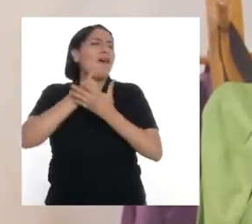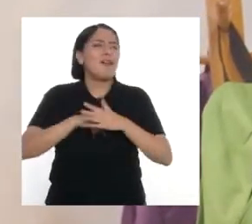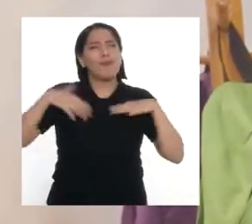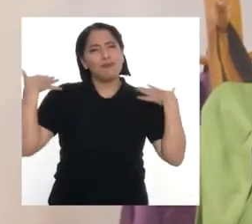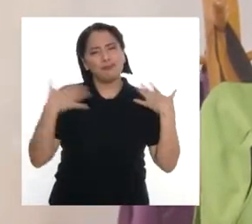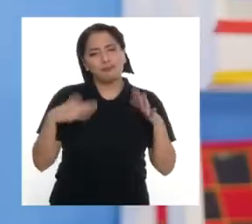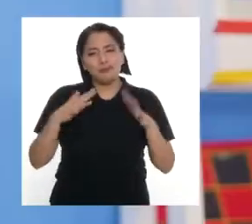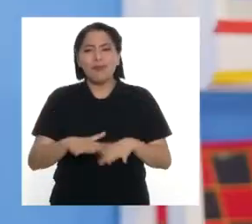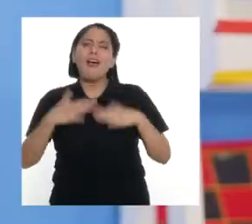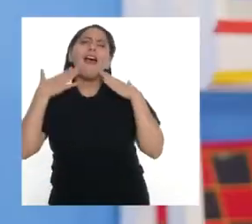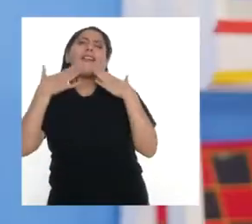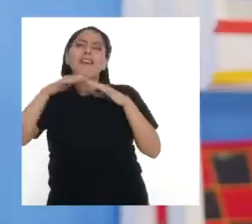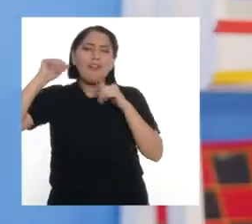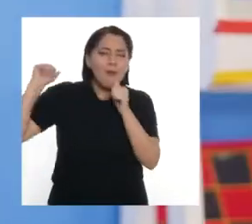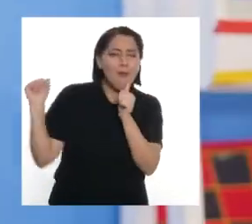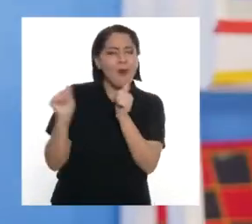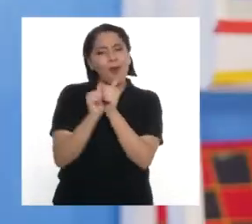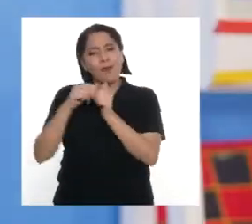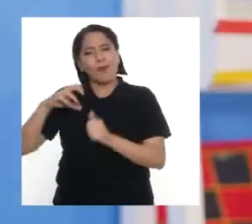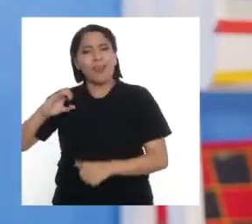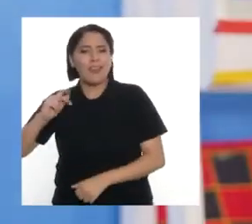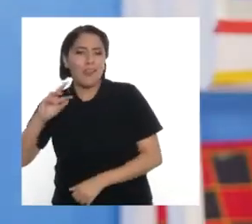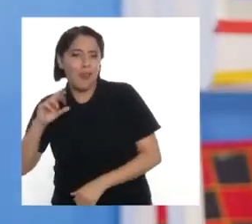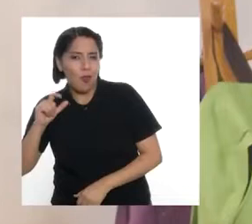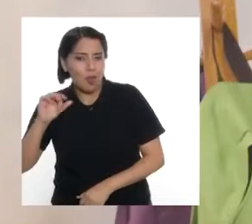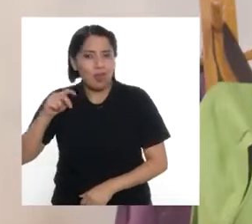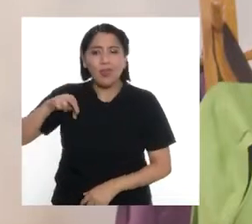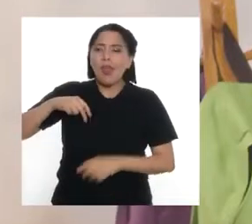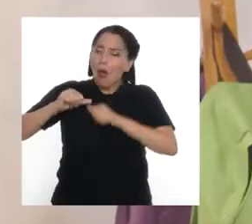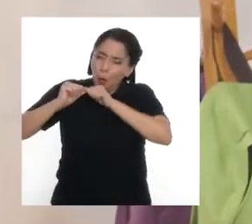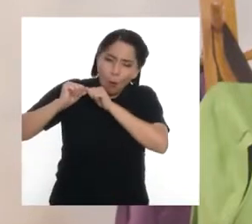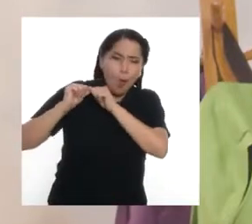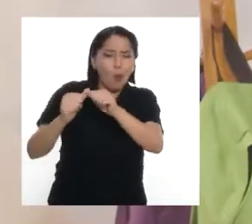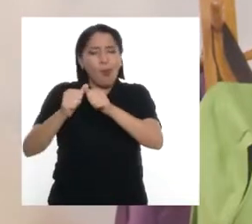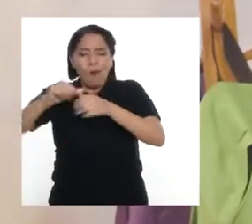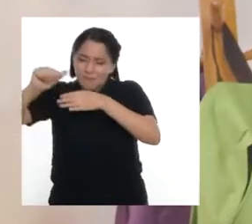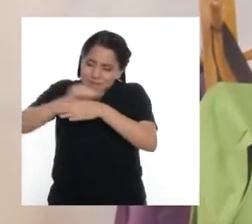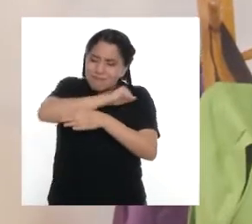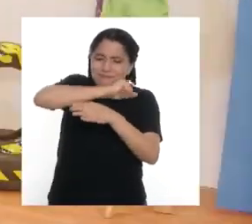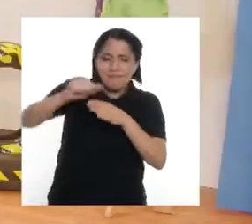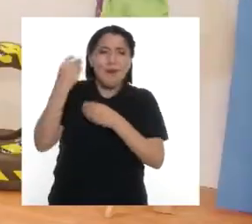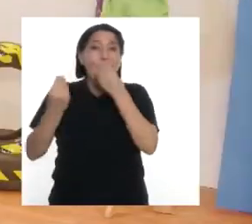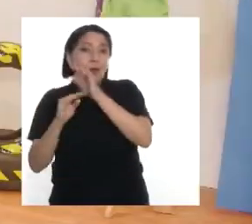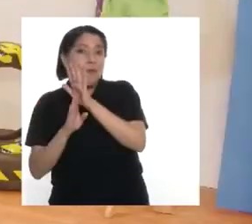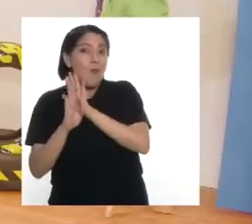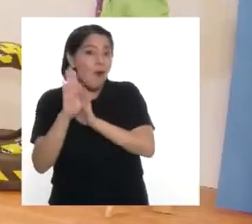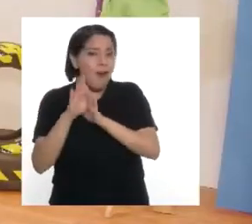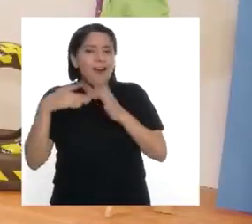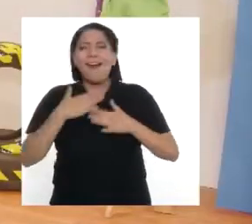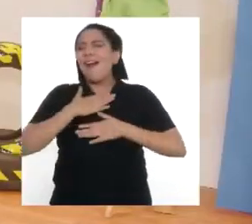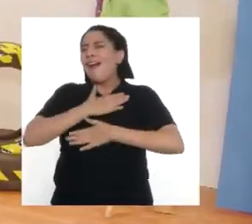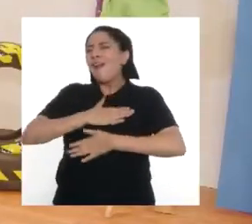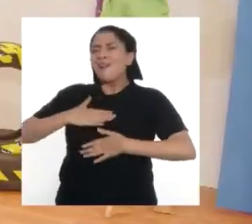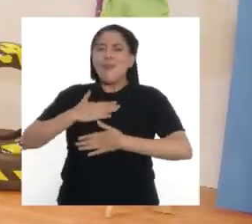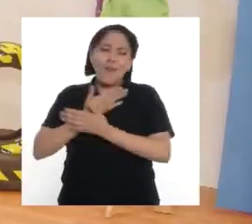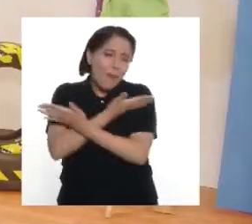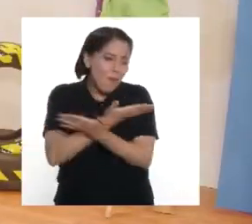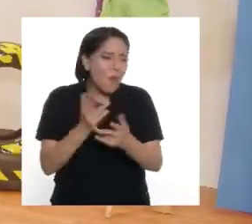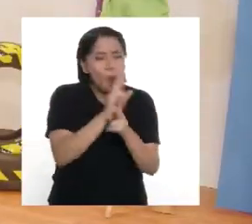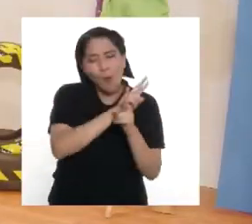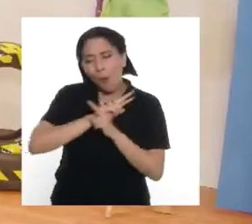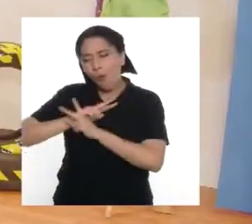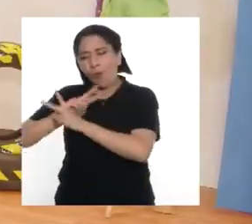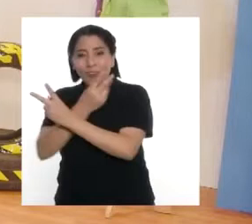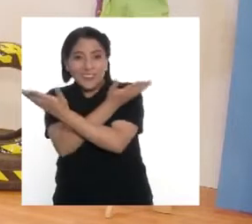mucha ayuda. Gracias por acompañarnos, Carolina. Seguiremos practicando para mejorar. No lo dudo, ha sido un gusto enorme.